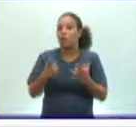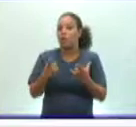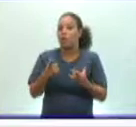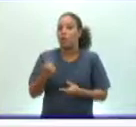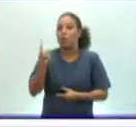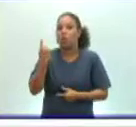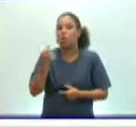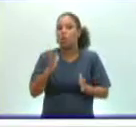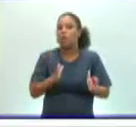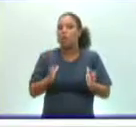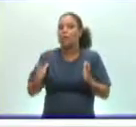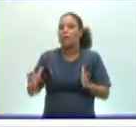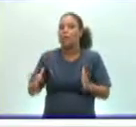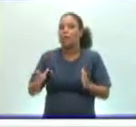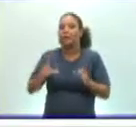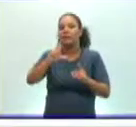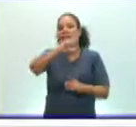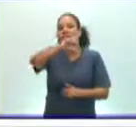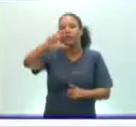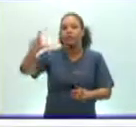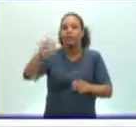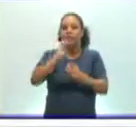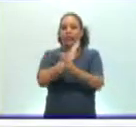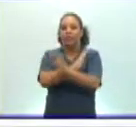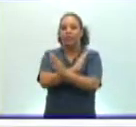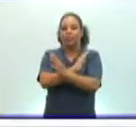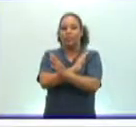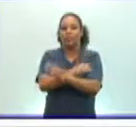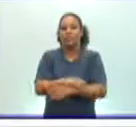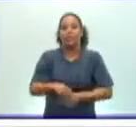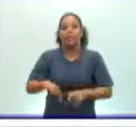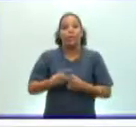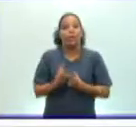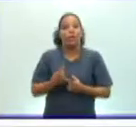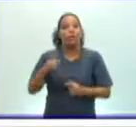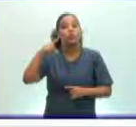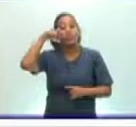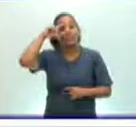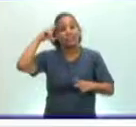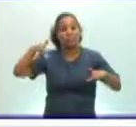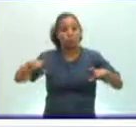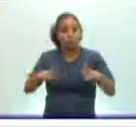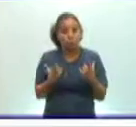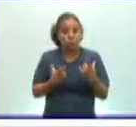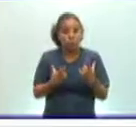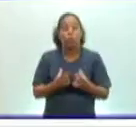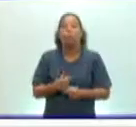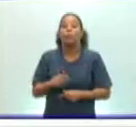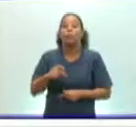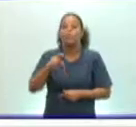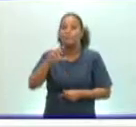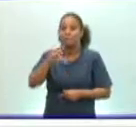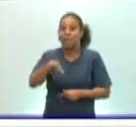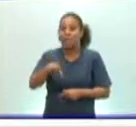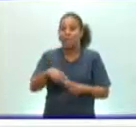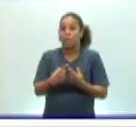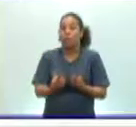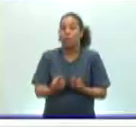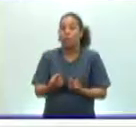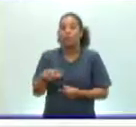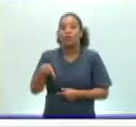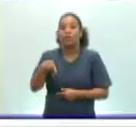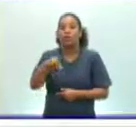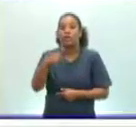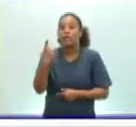las partes del teorema de las transversales. Pero si se cumple la proporción, es porque las